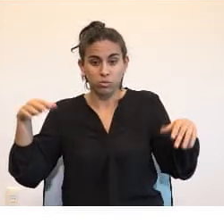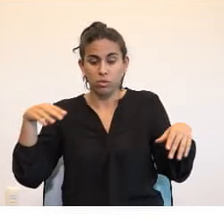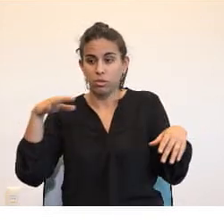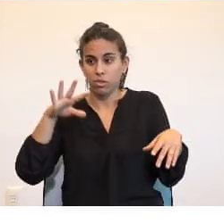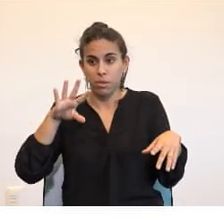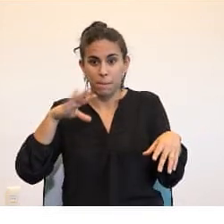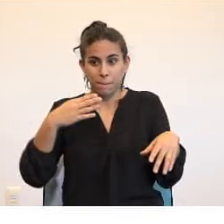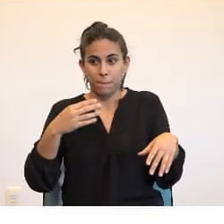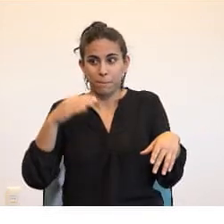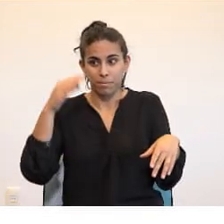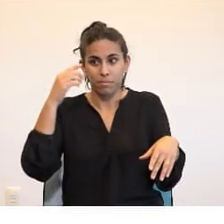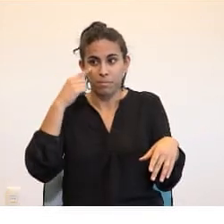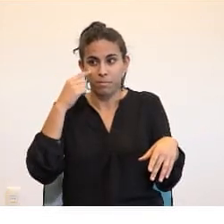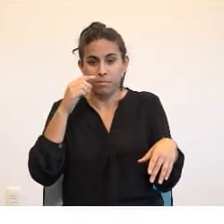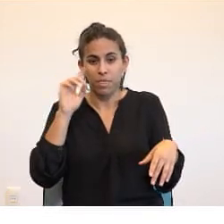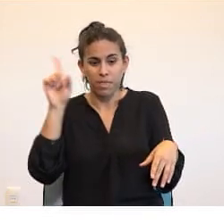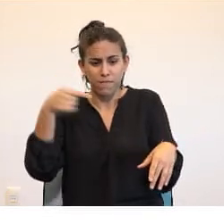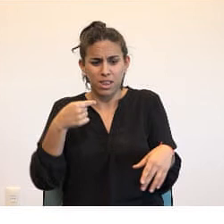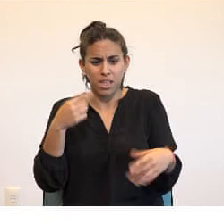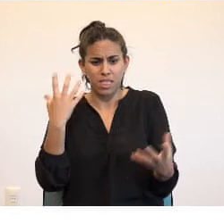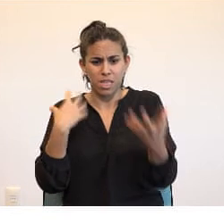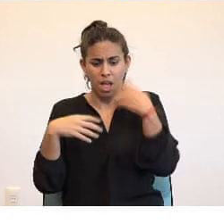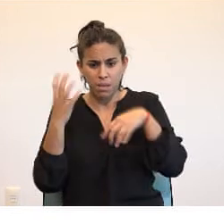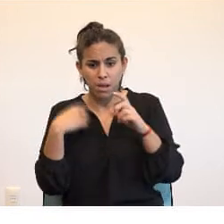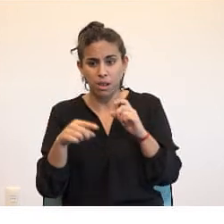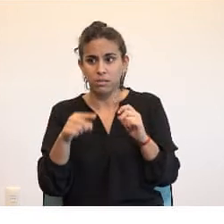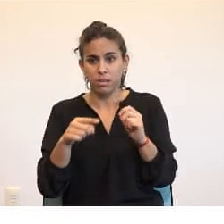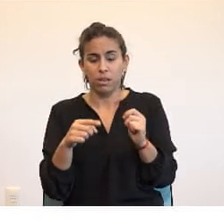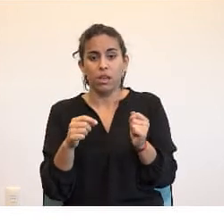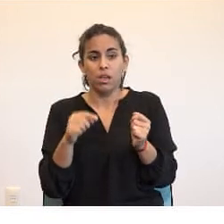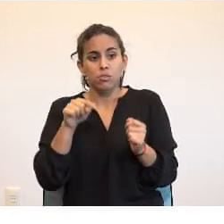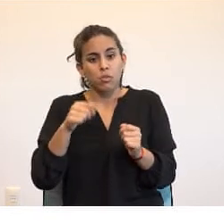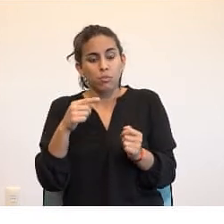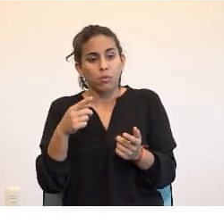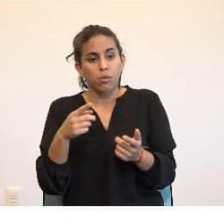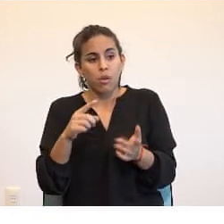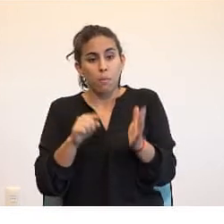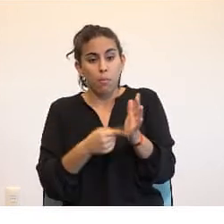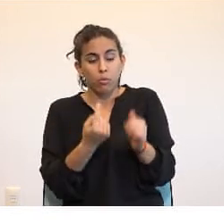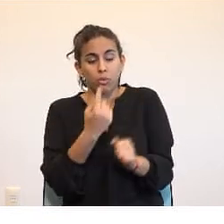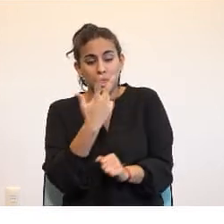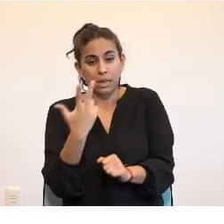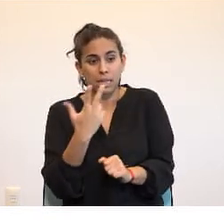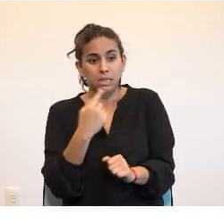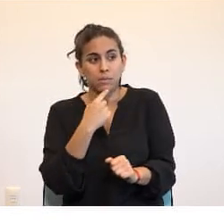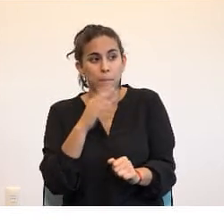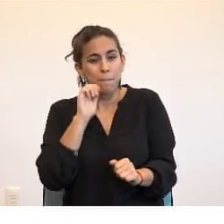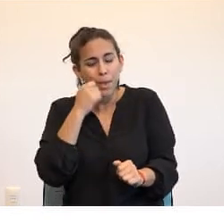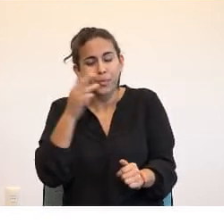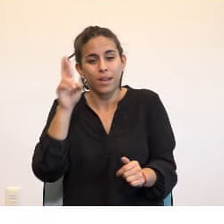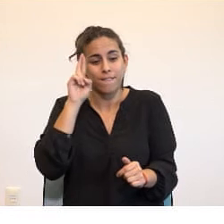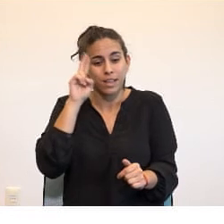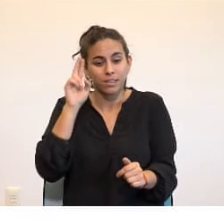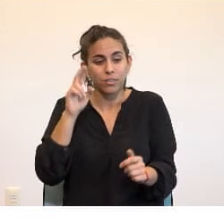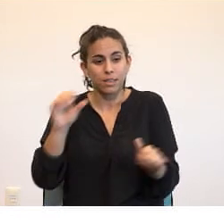que venían de animales. Muy creativo, pero poco real. Punto número 3. Me gusta mucho la reflexión que realiza